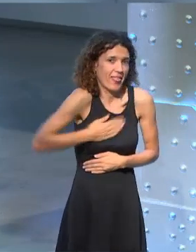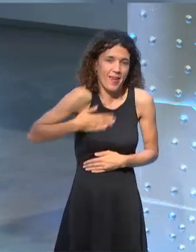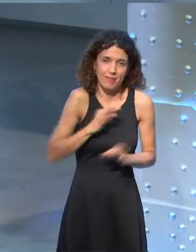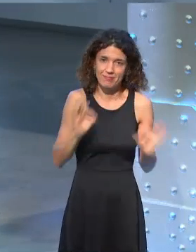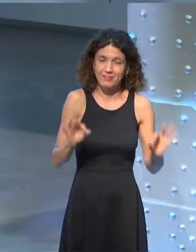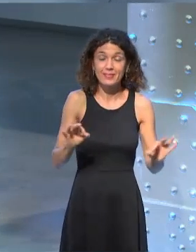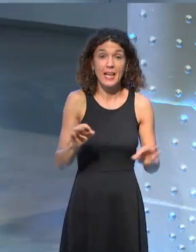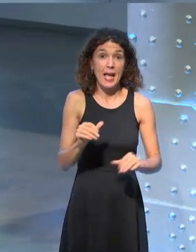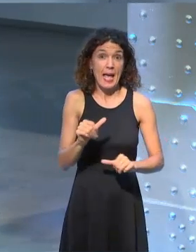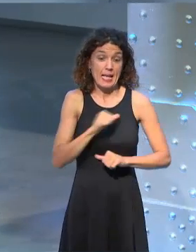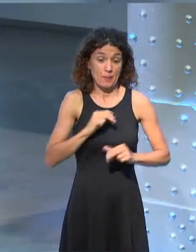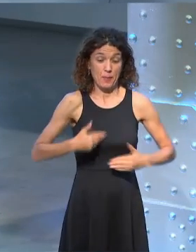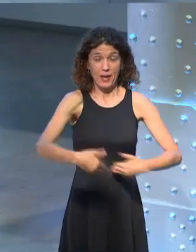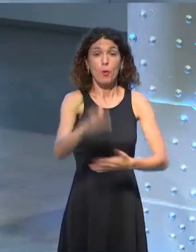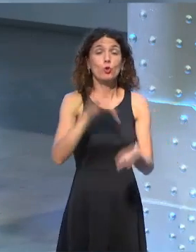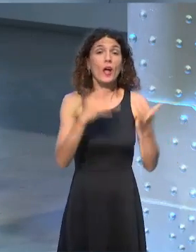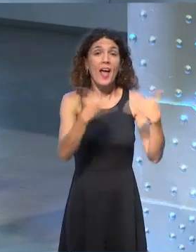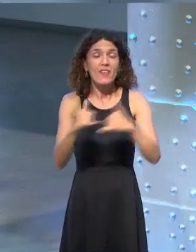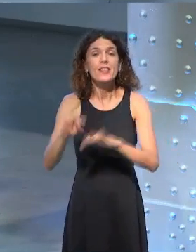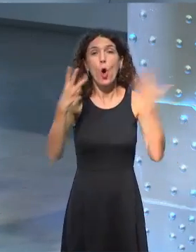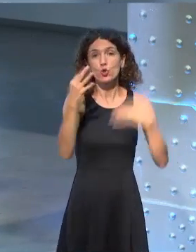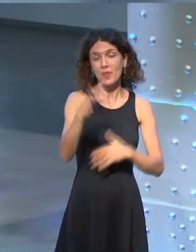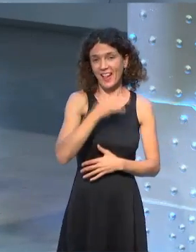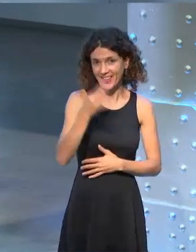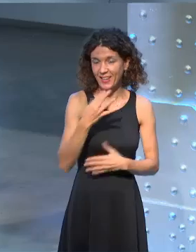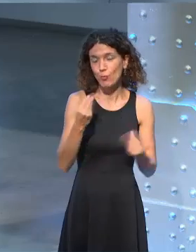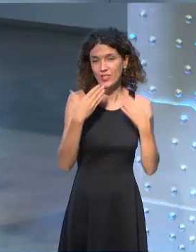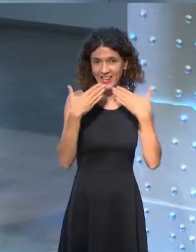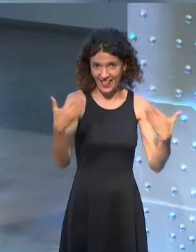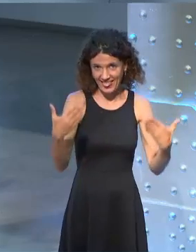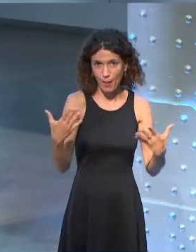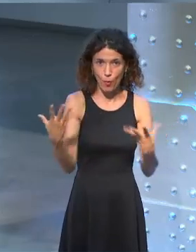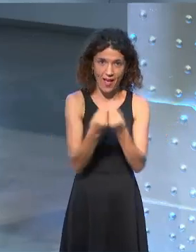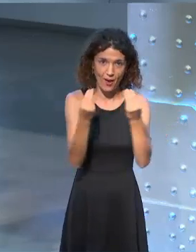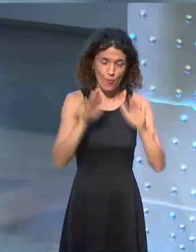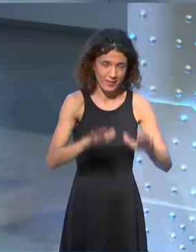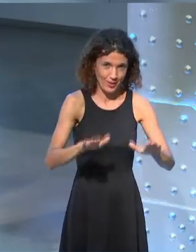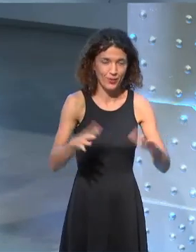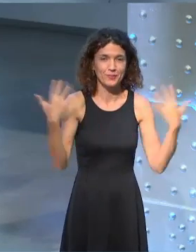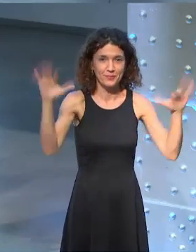y les esperamos aquí en próximos eventos, 8:30 de la tarde. Gracias de verdad por acompañarnos.